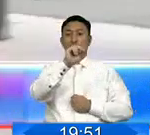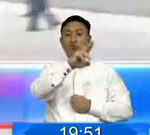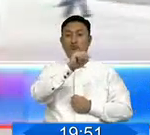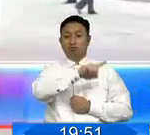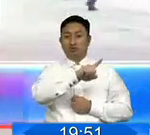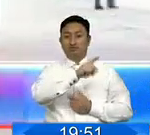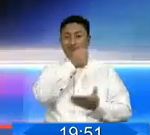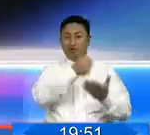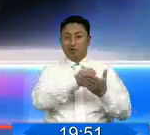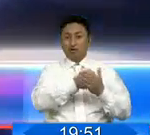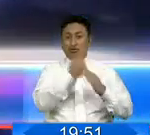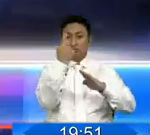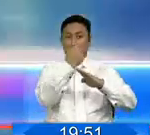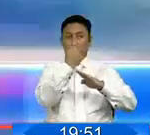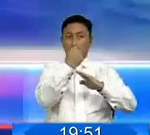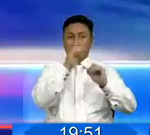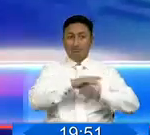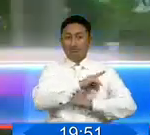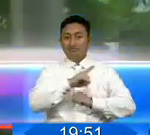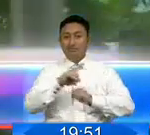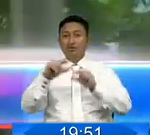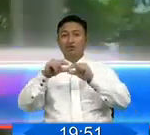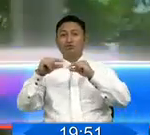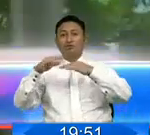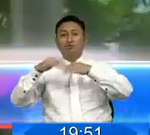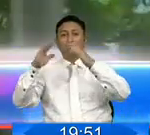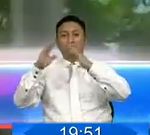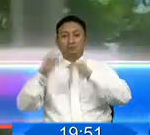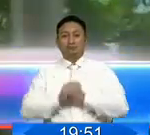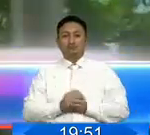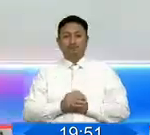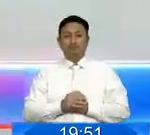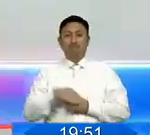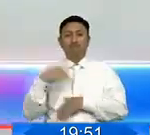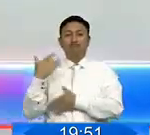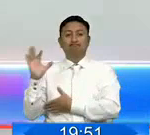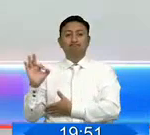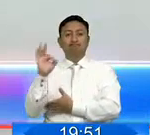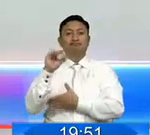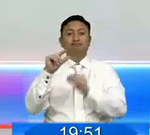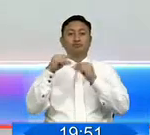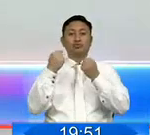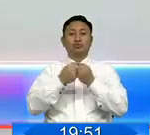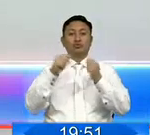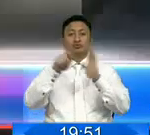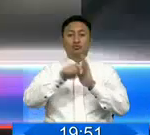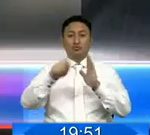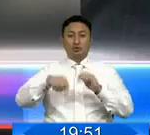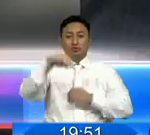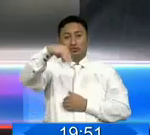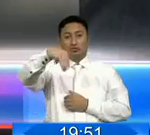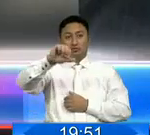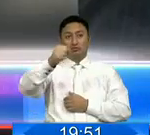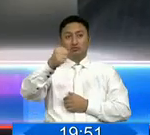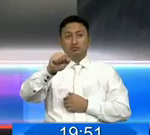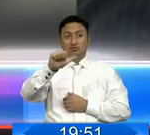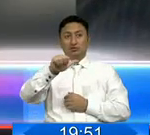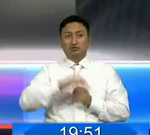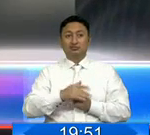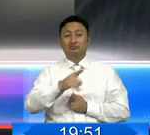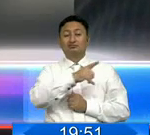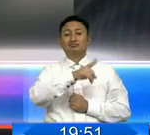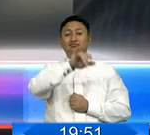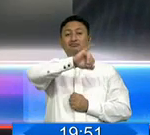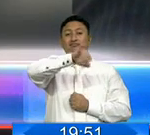los helicópteros DRUB y los Panama Papers, a través del representante del bufete de abogados Mossack Fonseca en Ecuador. Se señaló a Javier